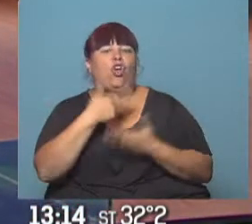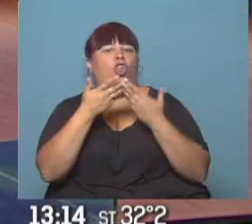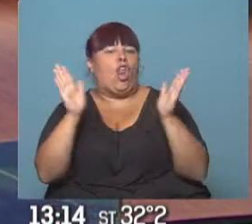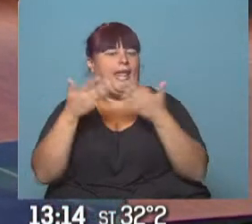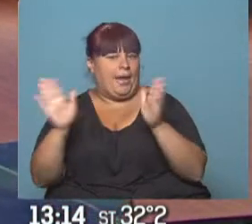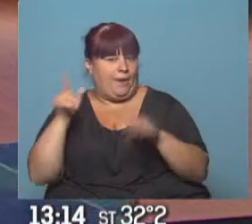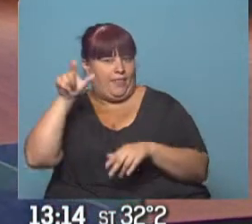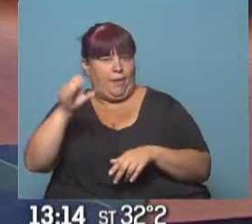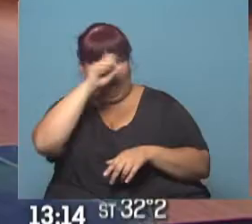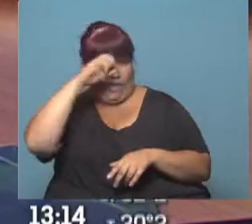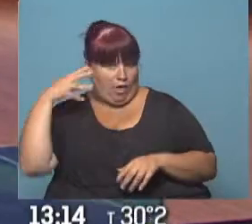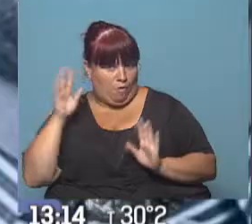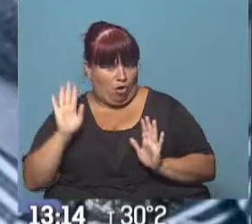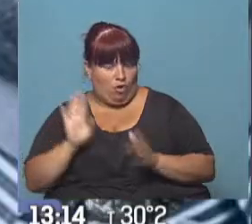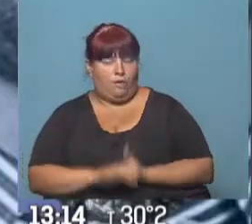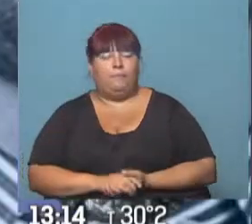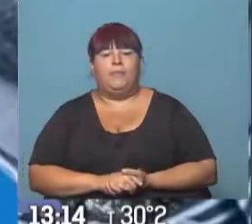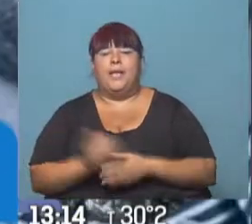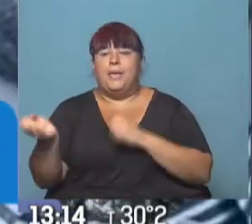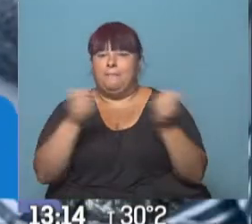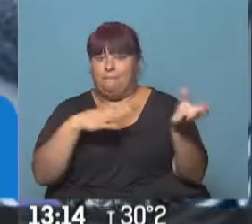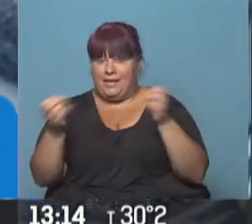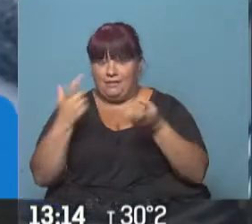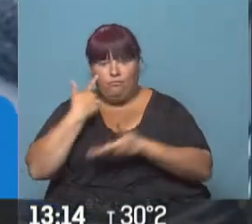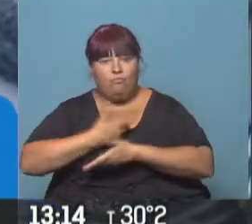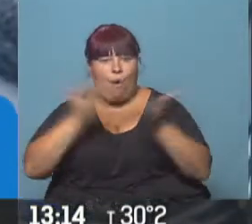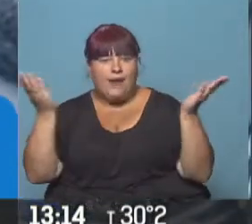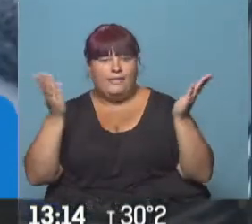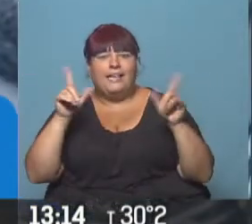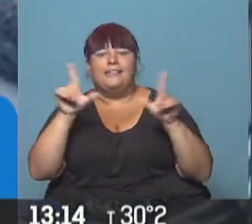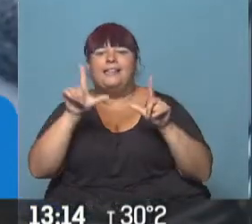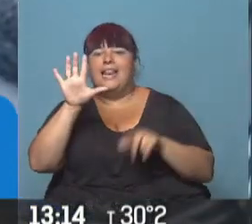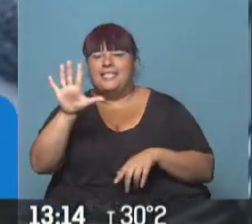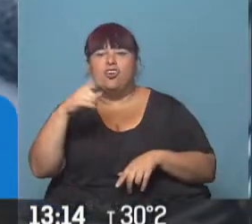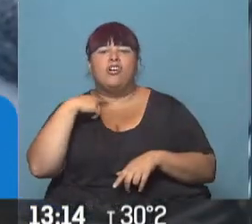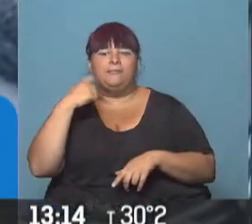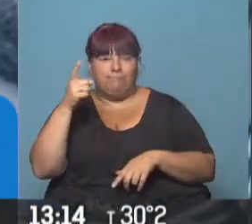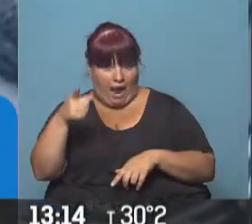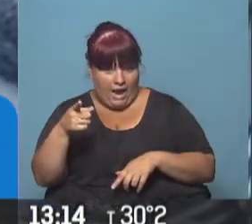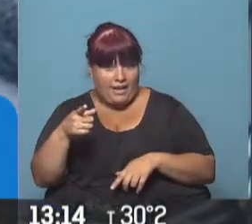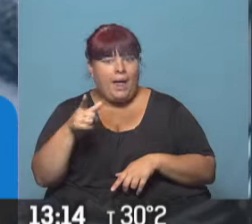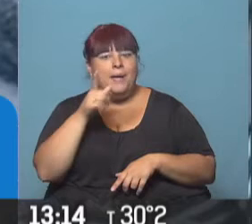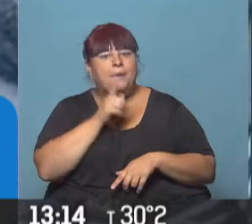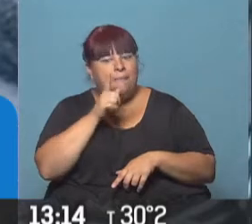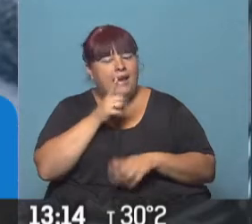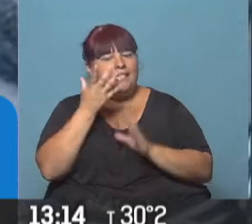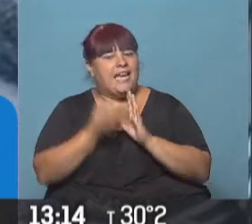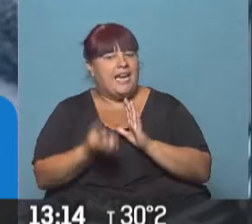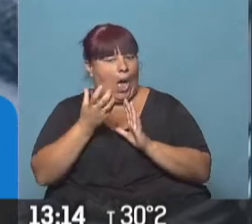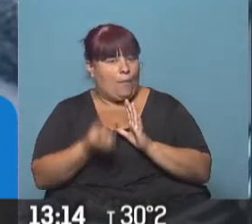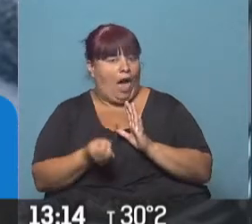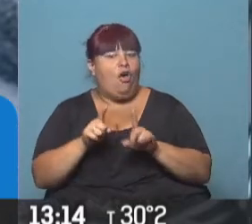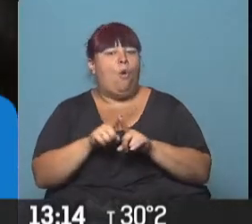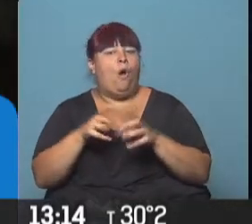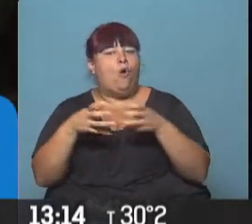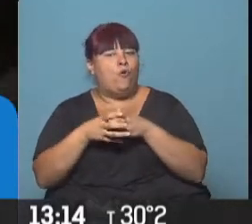libertades de Carles Puigdemont. Los mensajes se difundieron por el canal Tele5 de España y habrían sido grabados en un acto